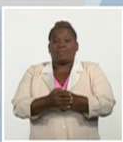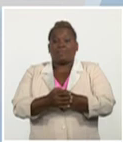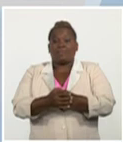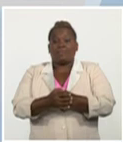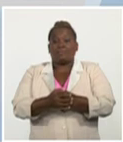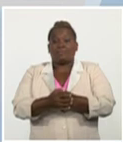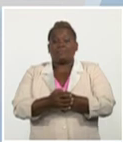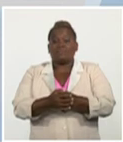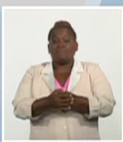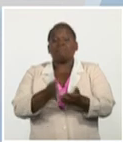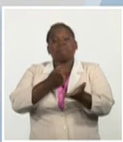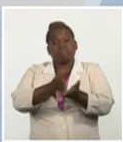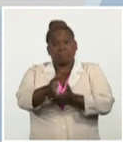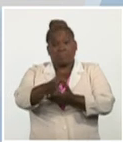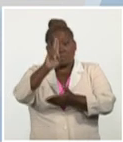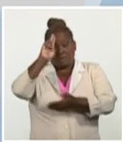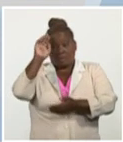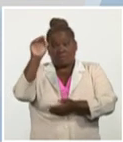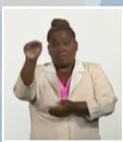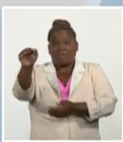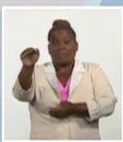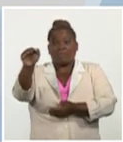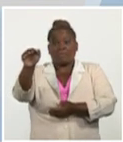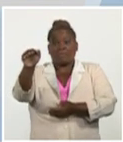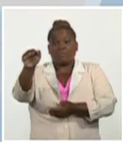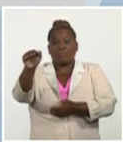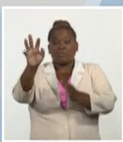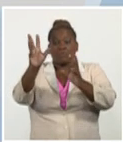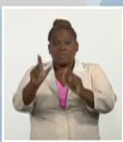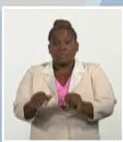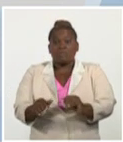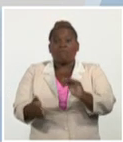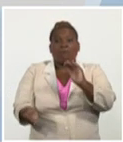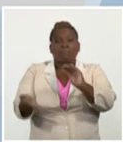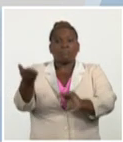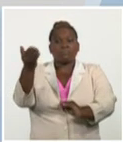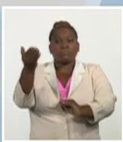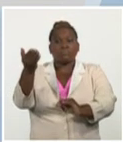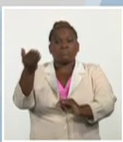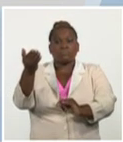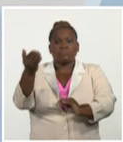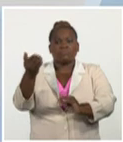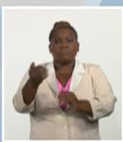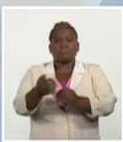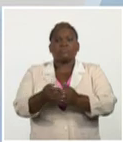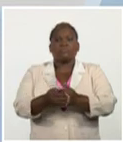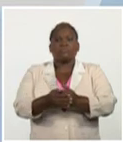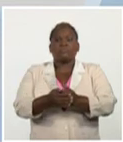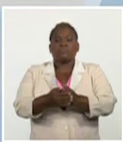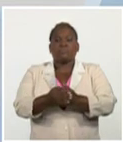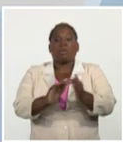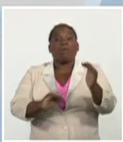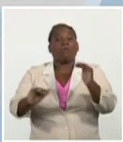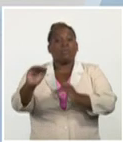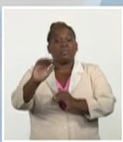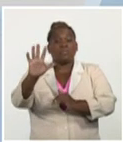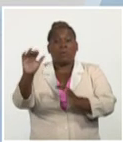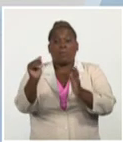se mantienen ingresados una cifra muy elevada de activos, por encima de